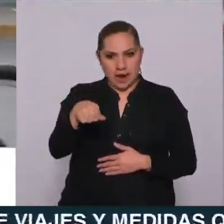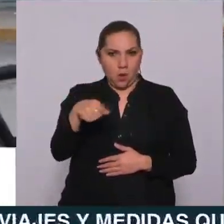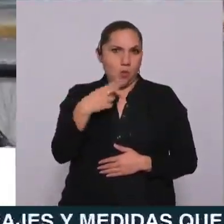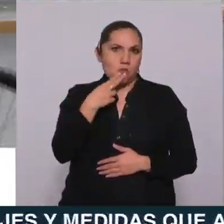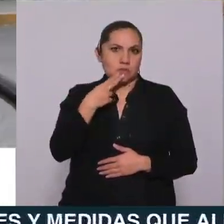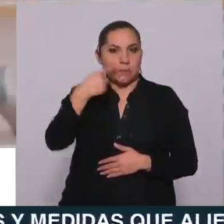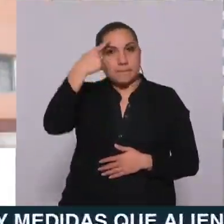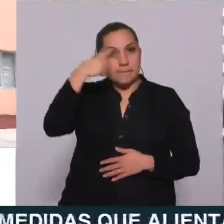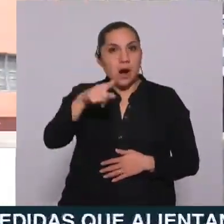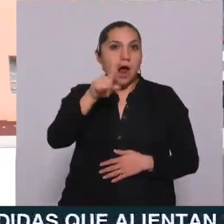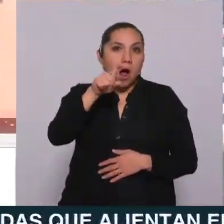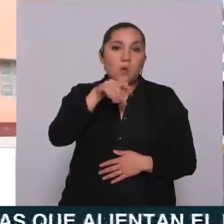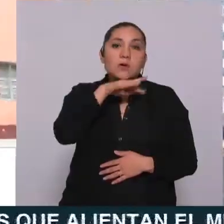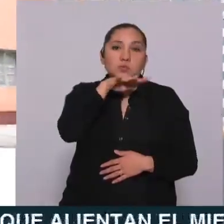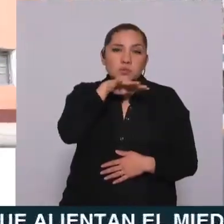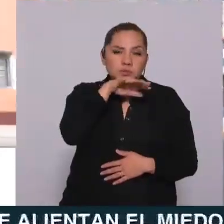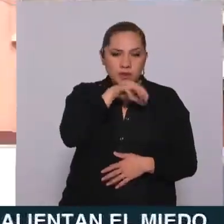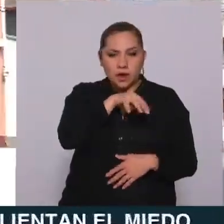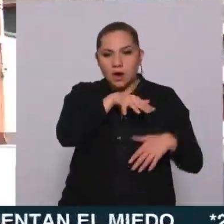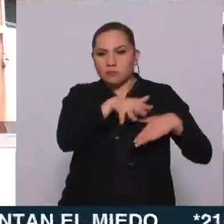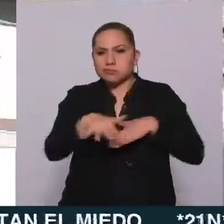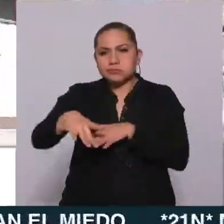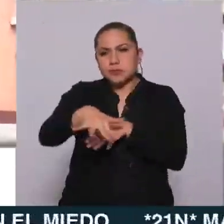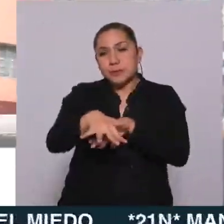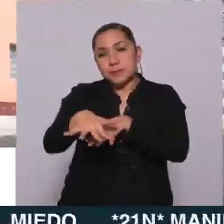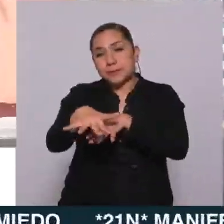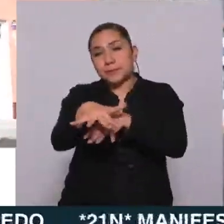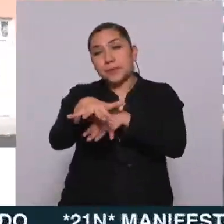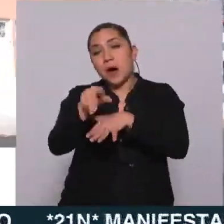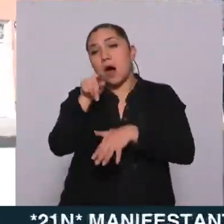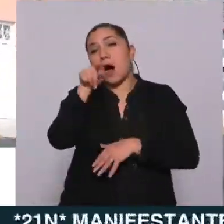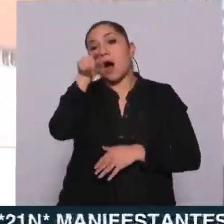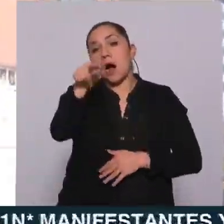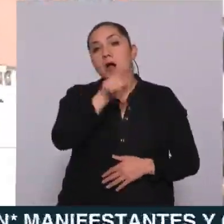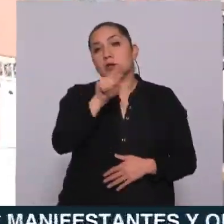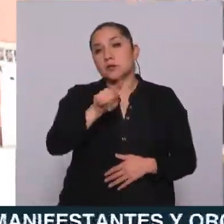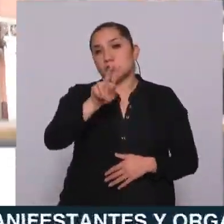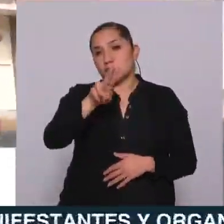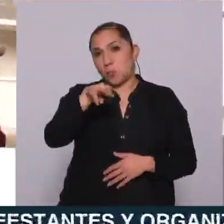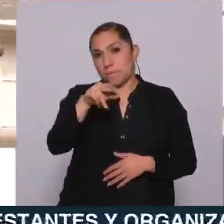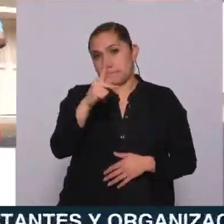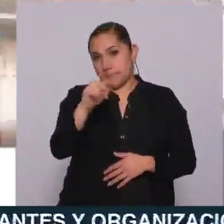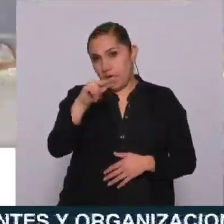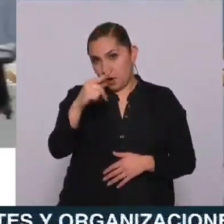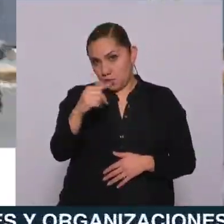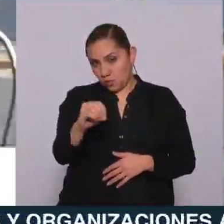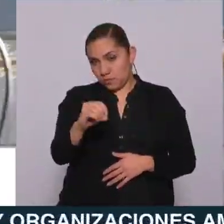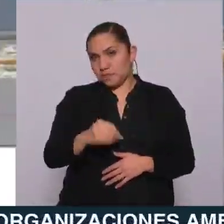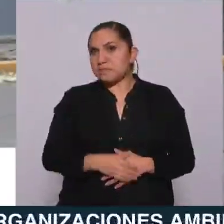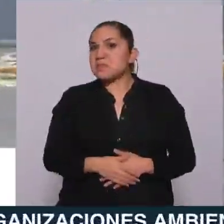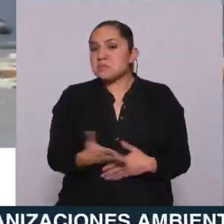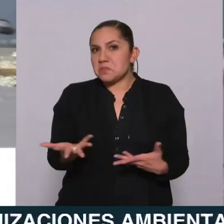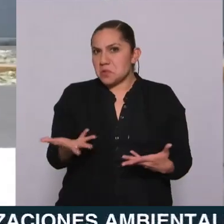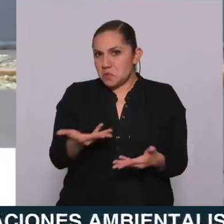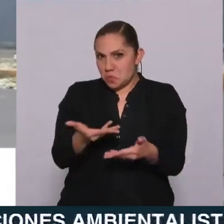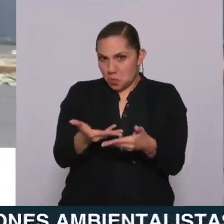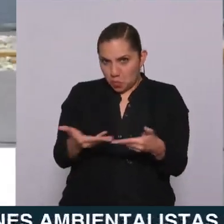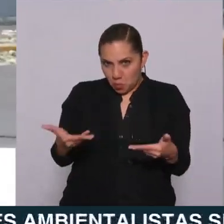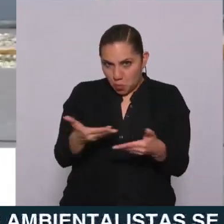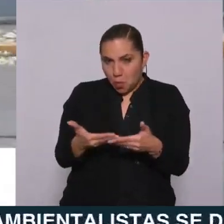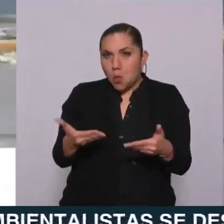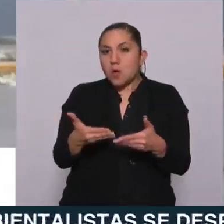llegan hasta Zumpango. Ahora, afortunadamente, pues ya tiene tiempo que está